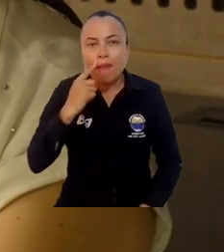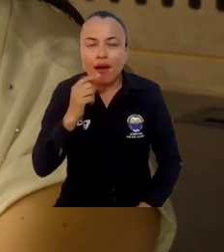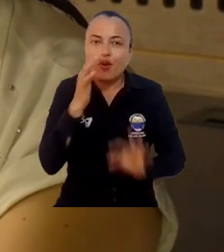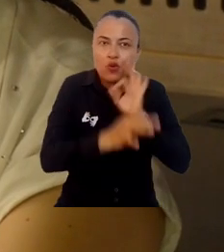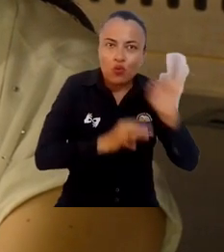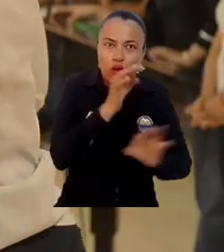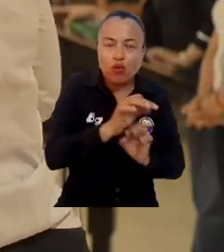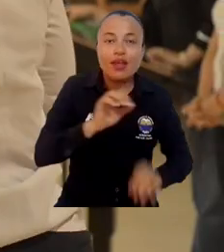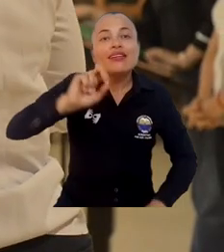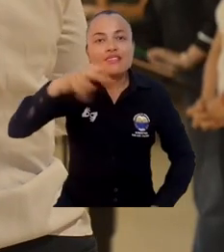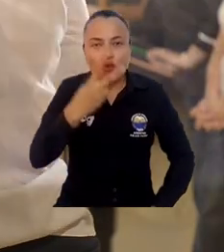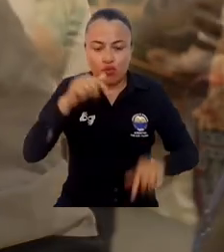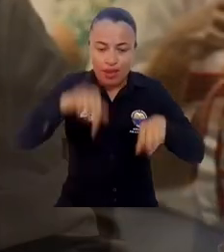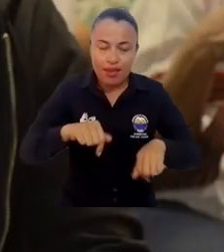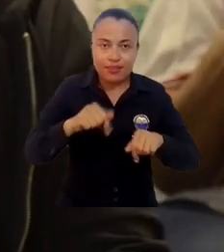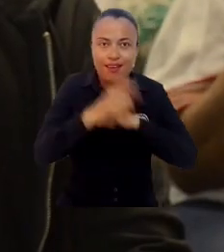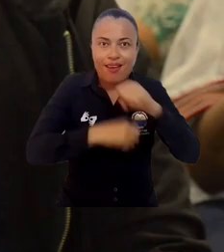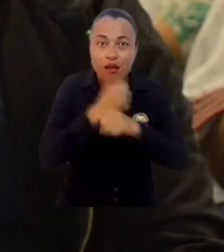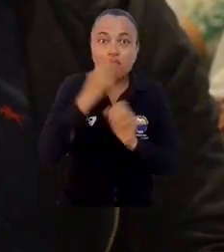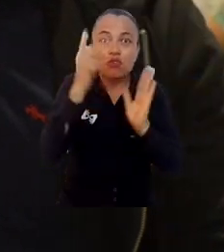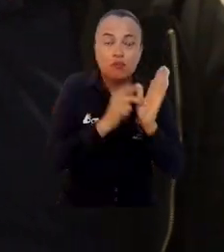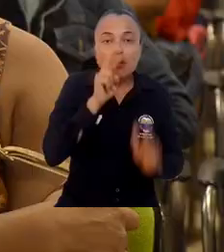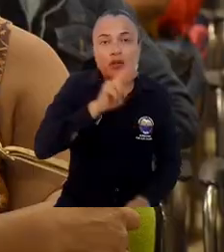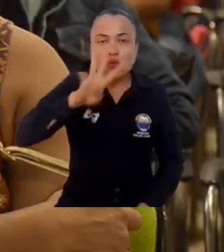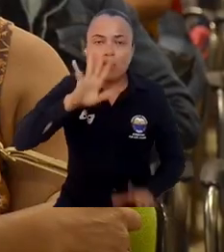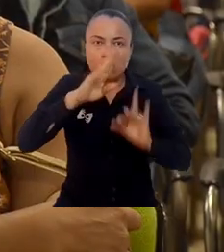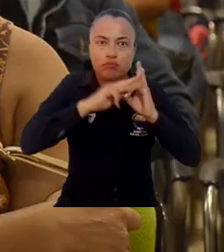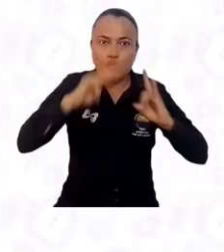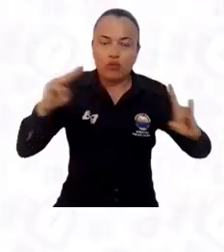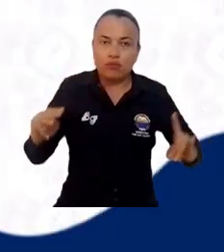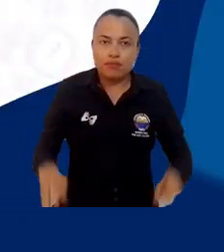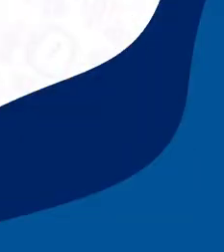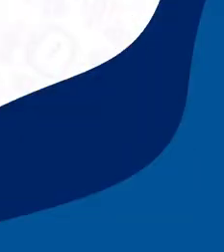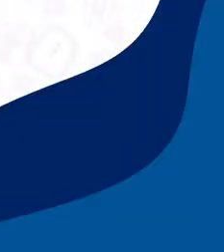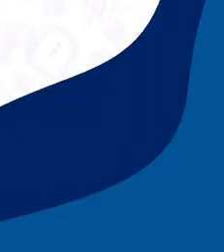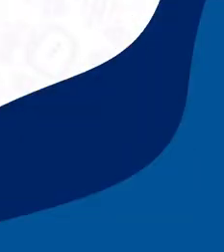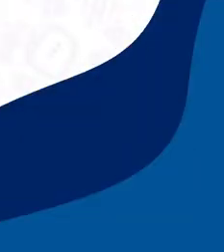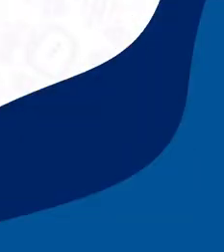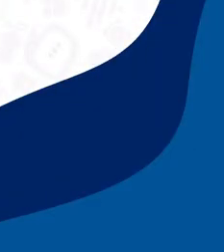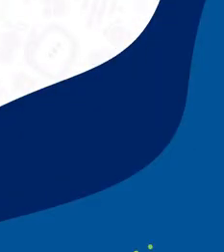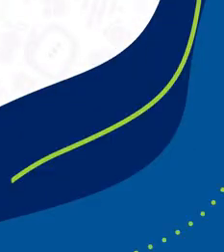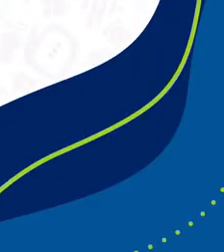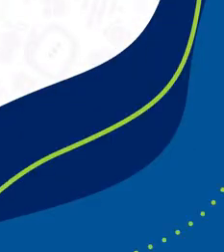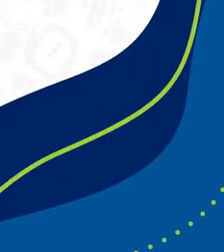cuidadores, el segundo que se realiza en este 2024 en la Universidad del Magdalena.